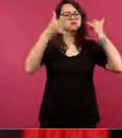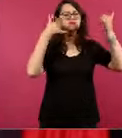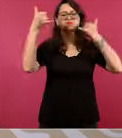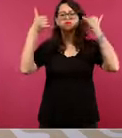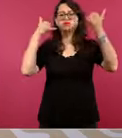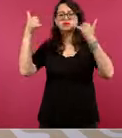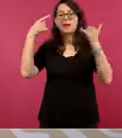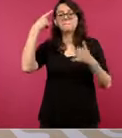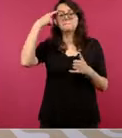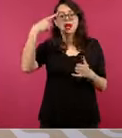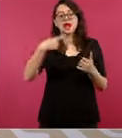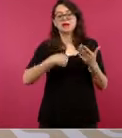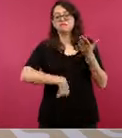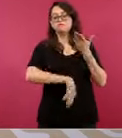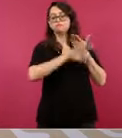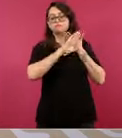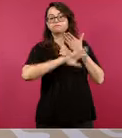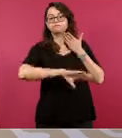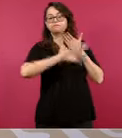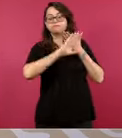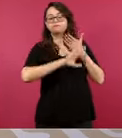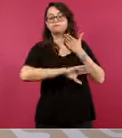en contra mía.